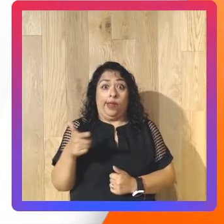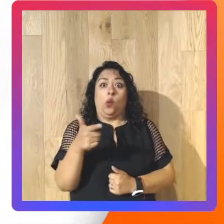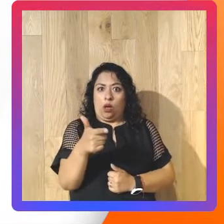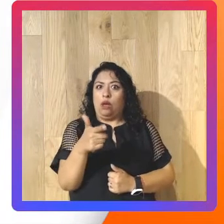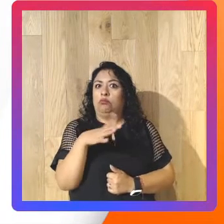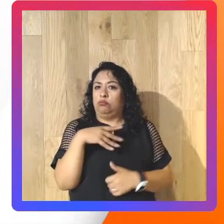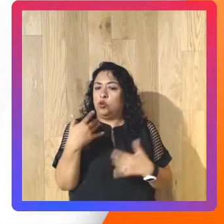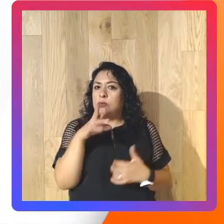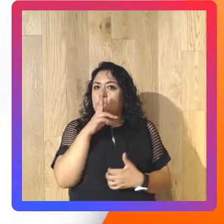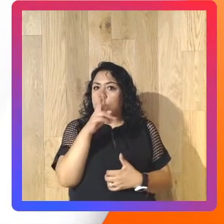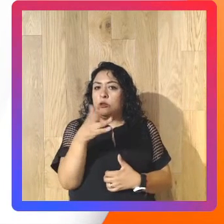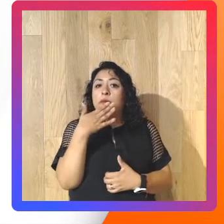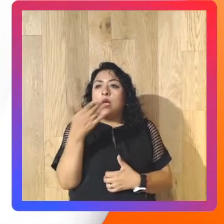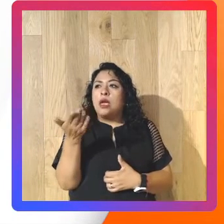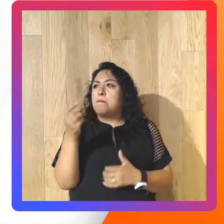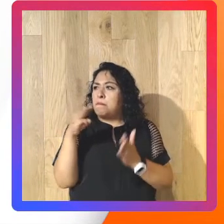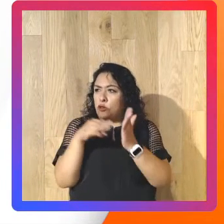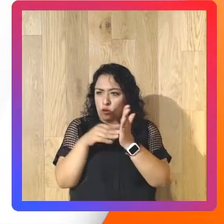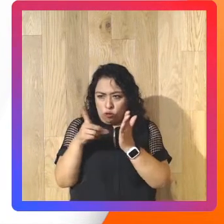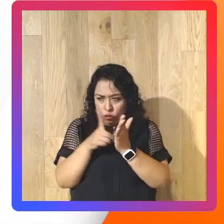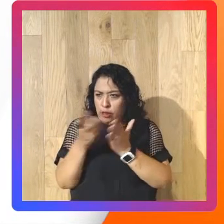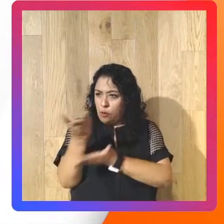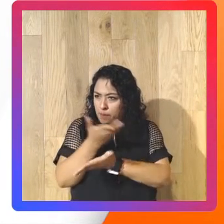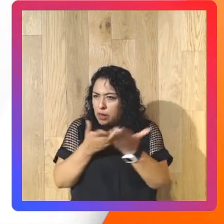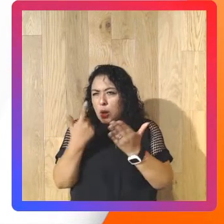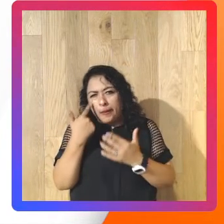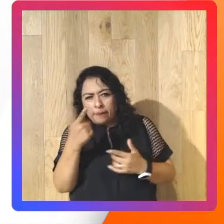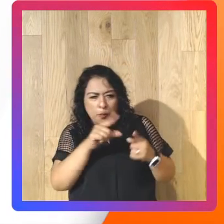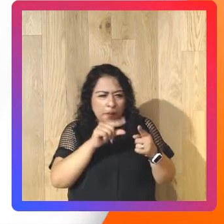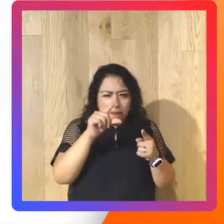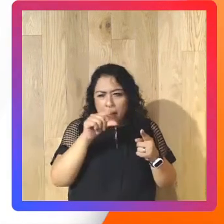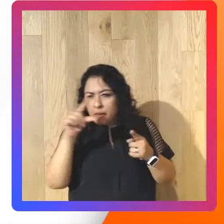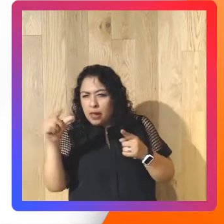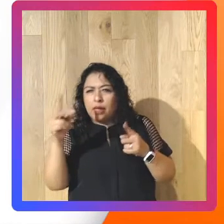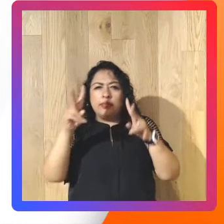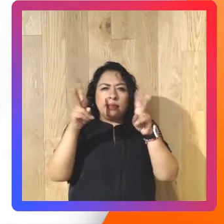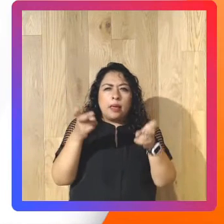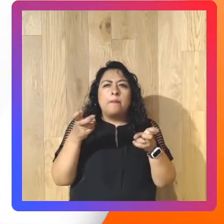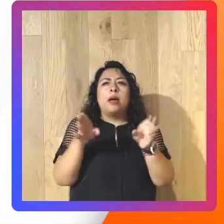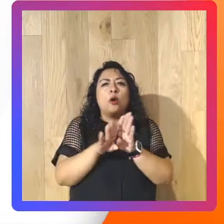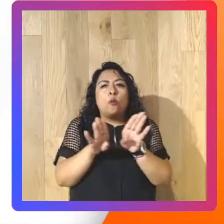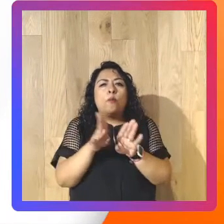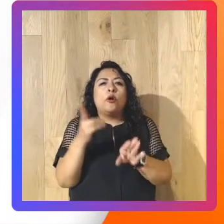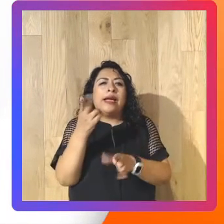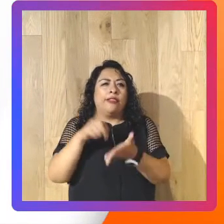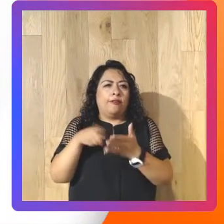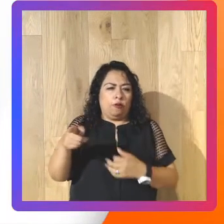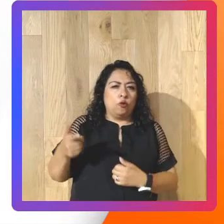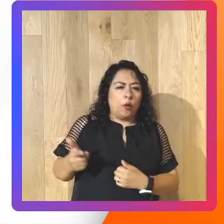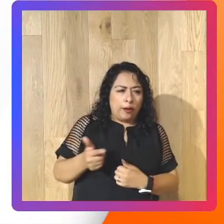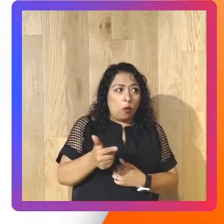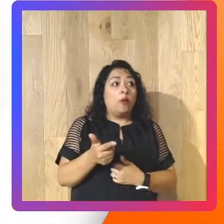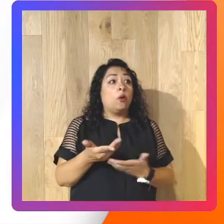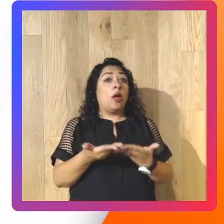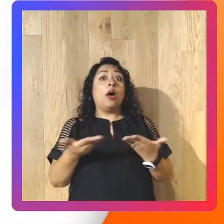Guanajuato, donde compartimos la metodología, se midió el tema de las necesidades en Guanajuato y